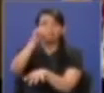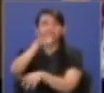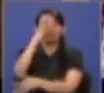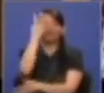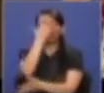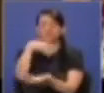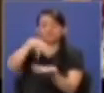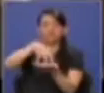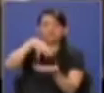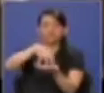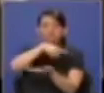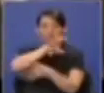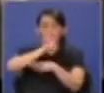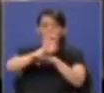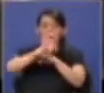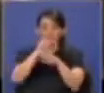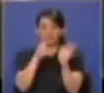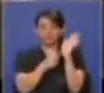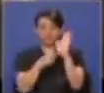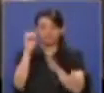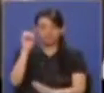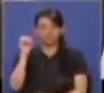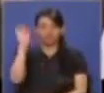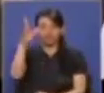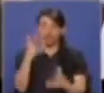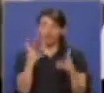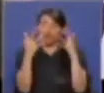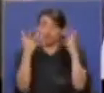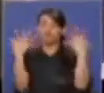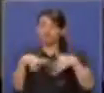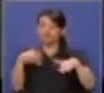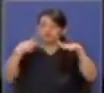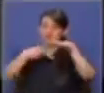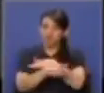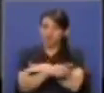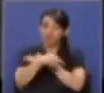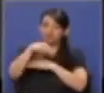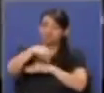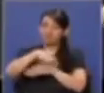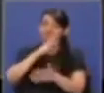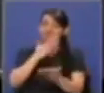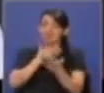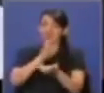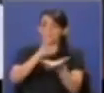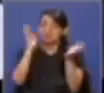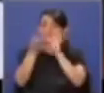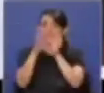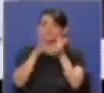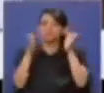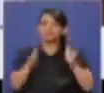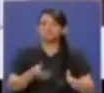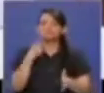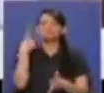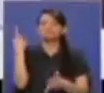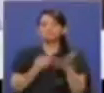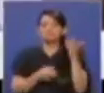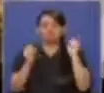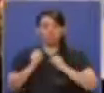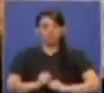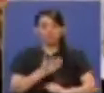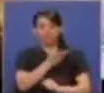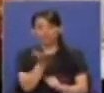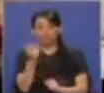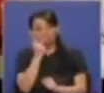hermosas del país. Adelante con el video de una obra que se ha ejecutado por la Revolución Ciudadana para deleite